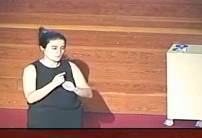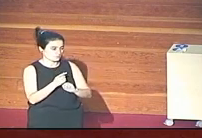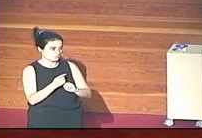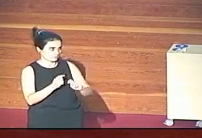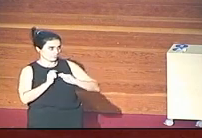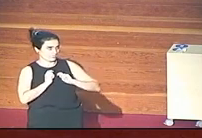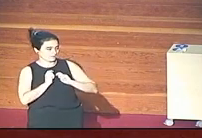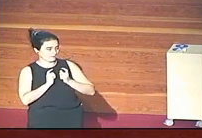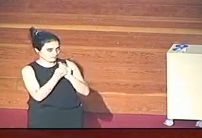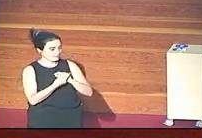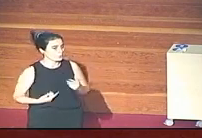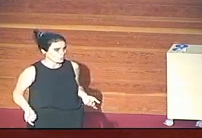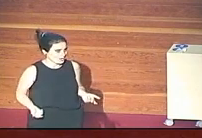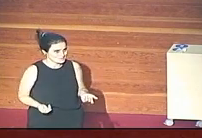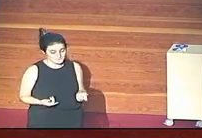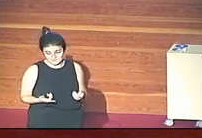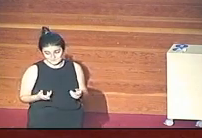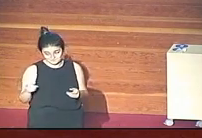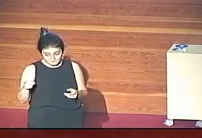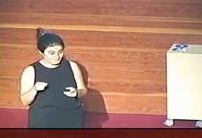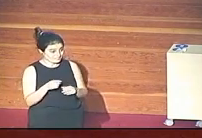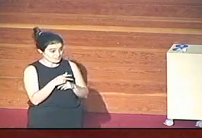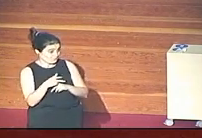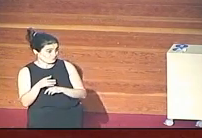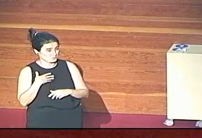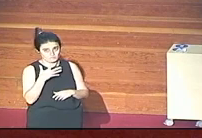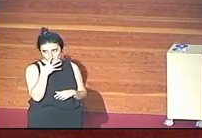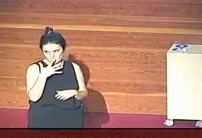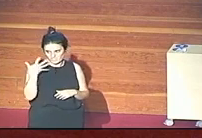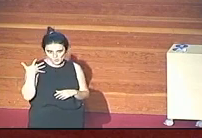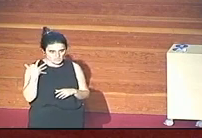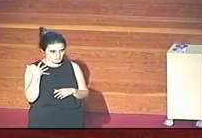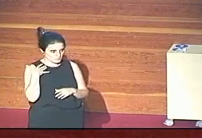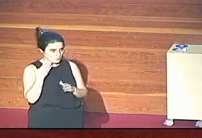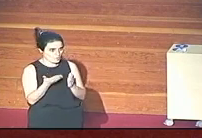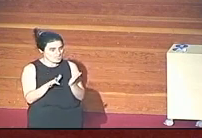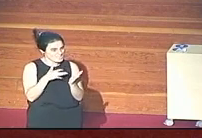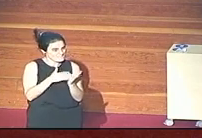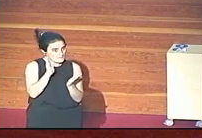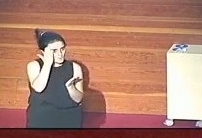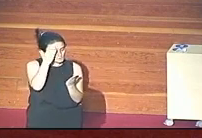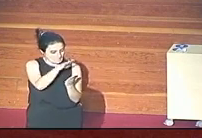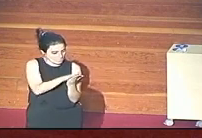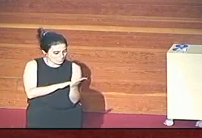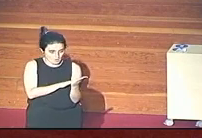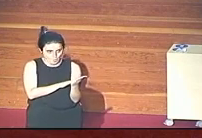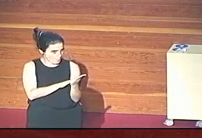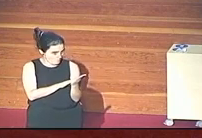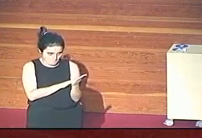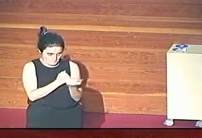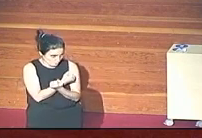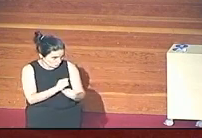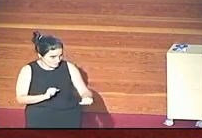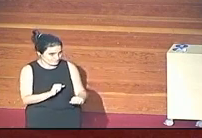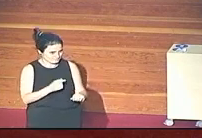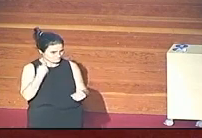en portada que seguramente hace cinco años era impensable que podríamos relacionar el cambio climático con lo